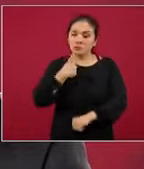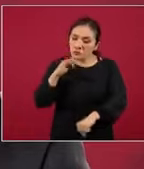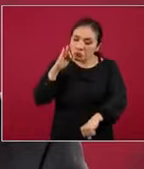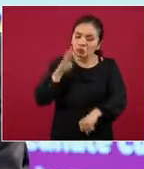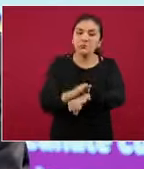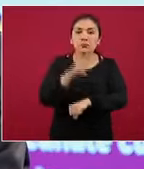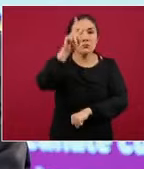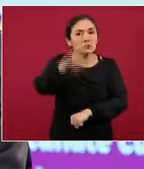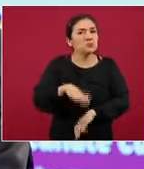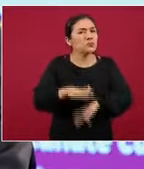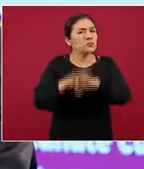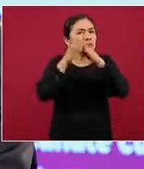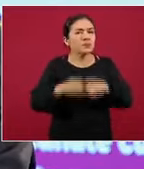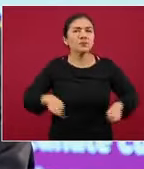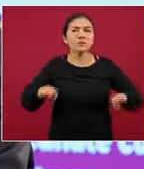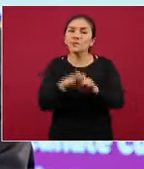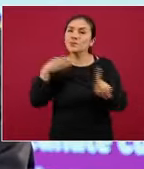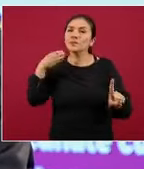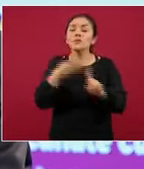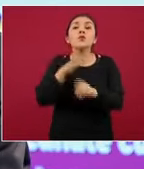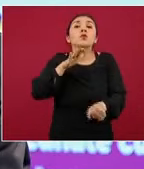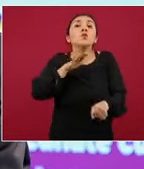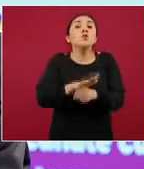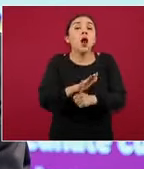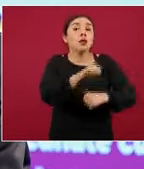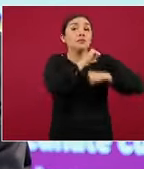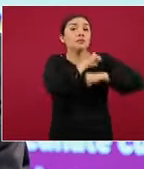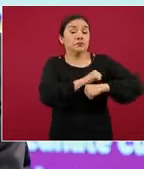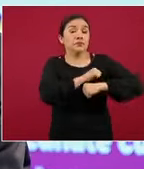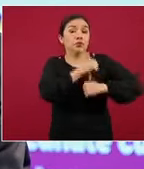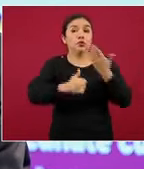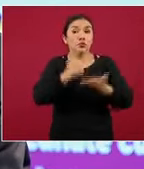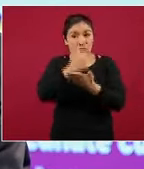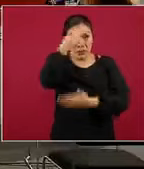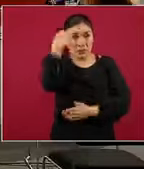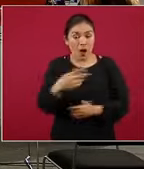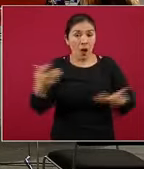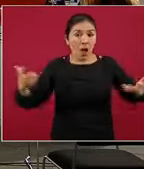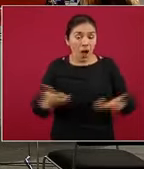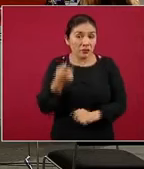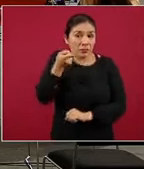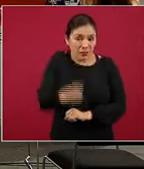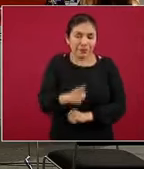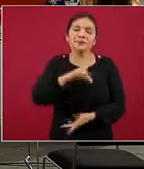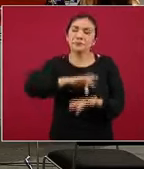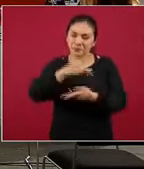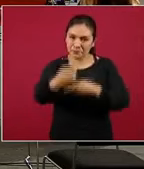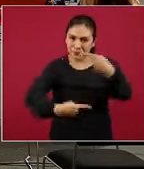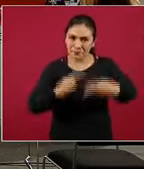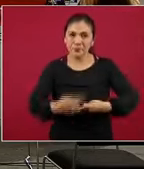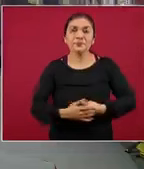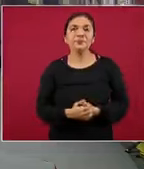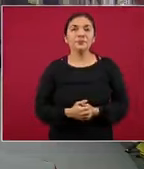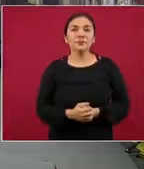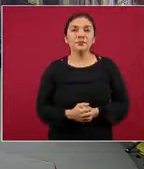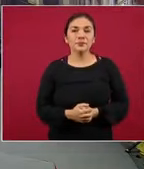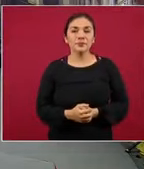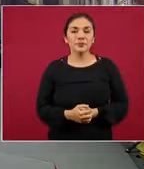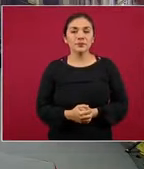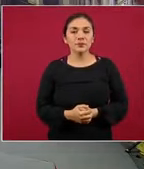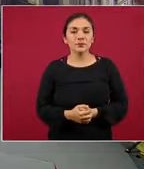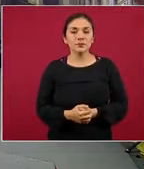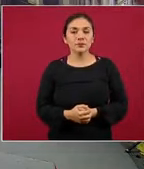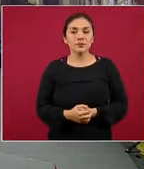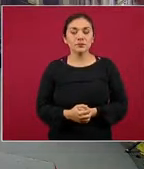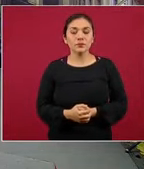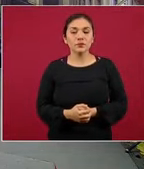respaldamos enfáticamente lo que había determinado la Ciudad de México. Muchas gracias por su pregunta. La fórmula